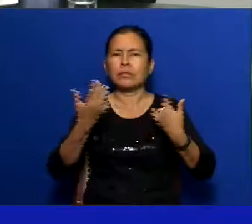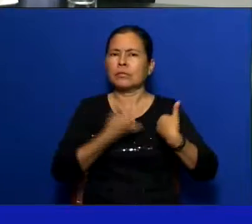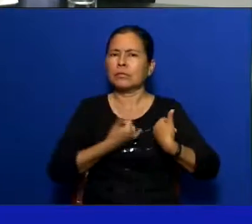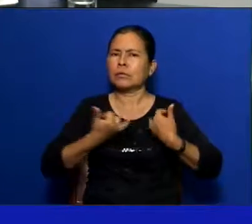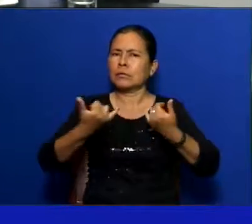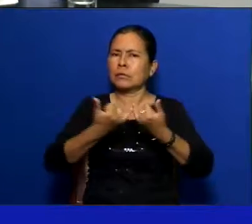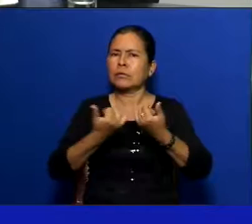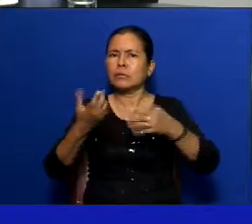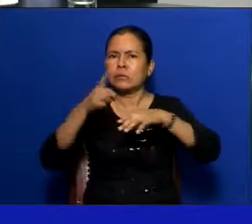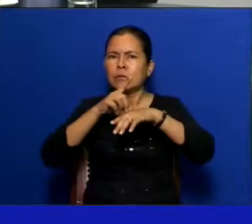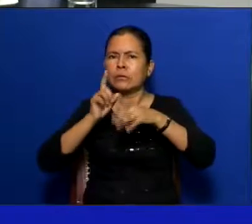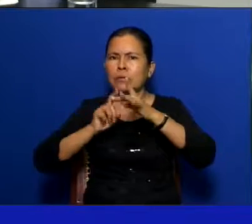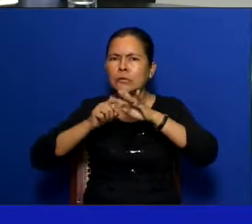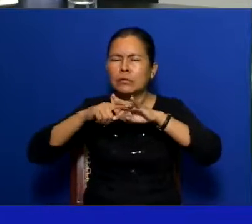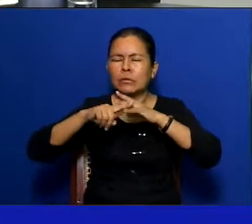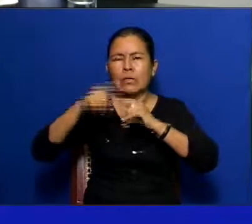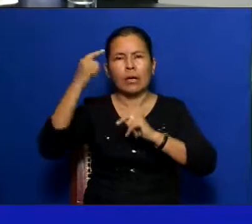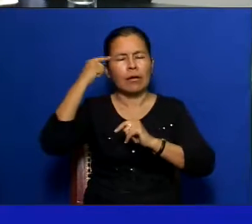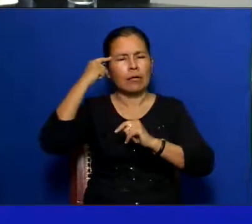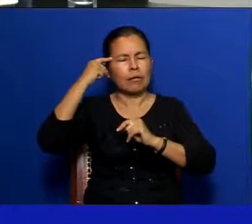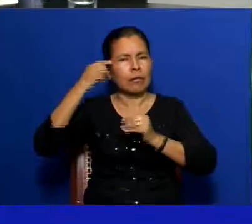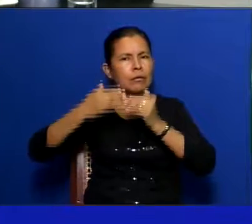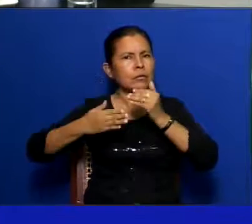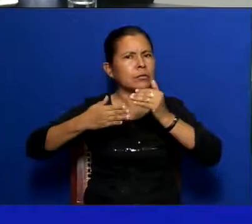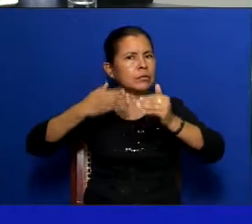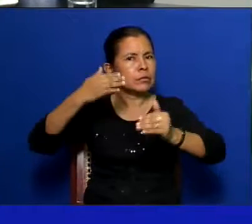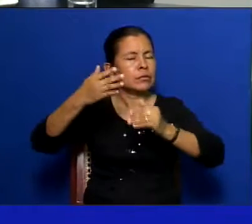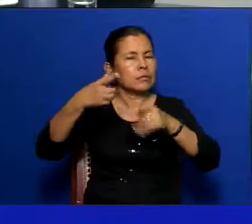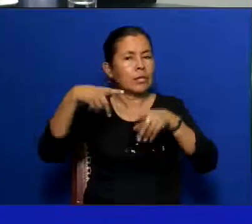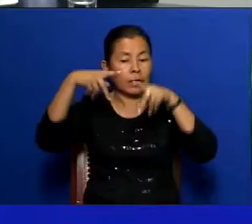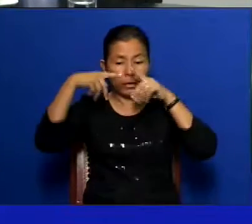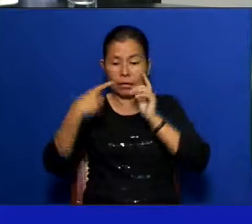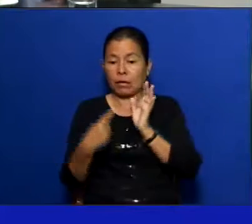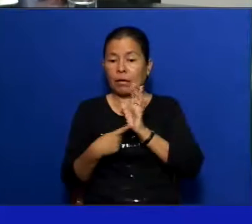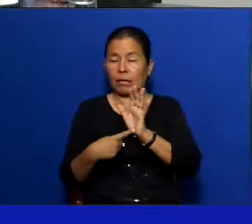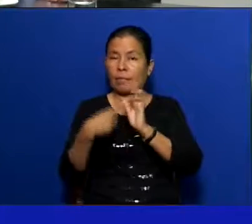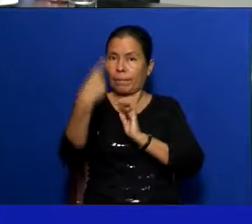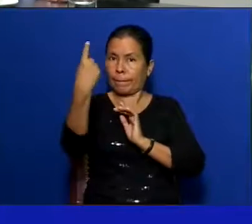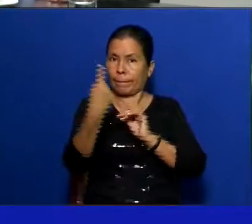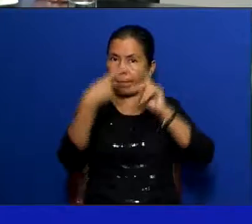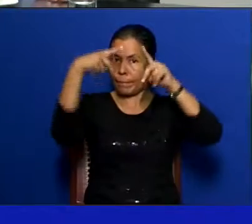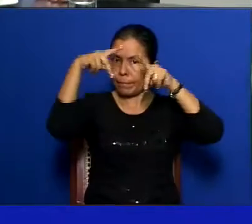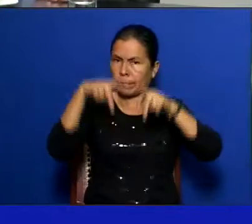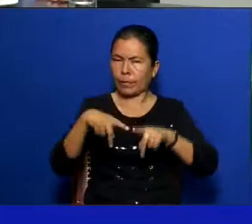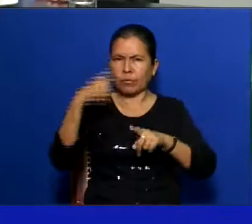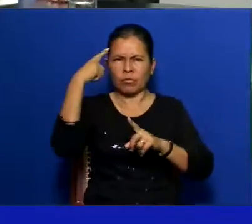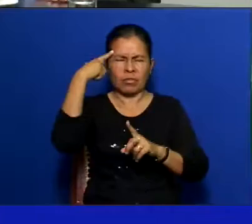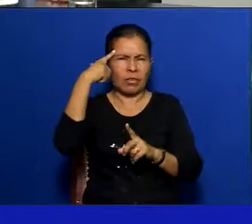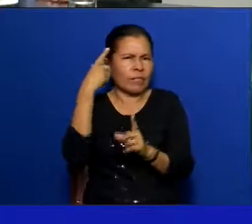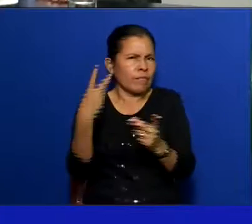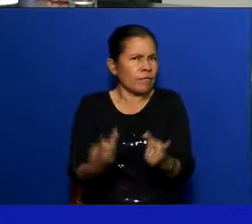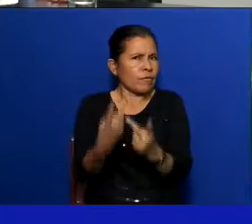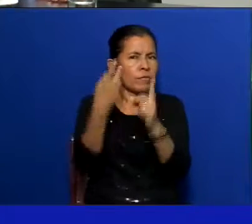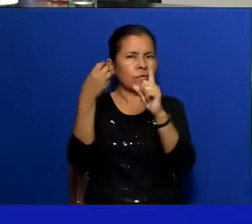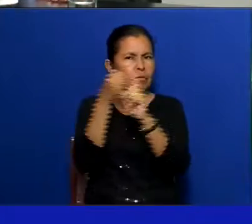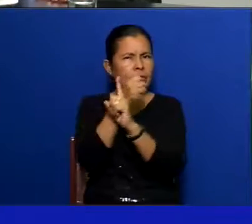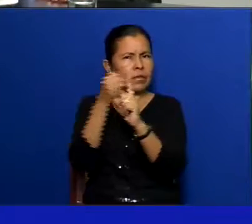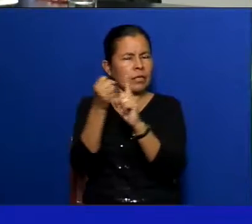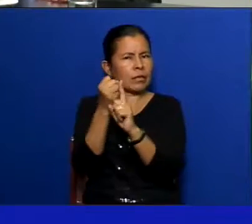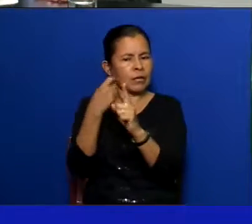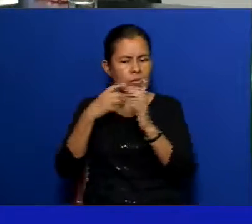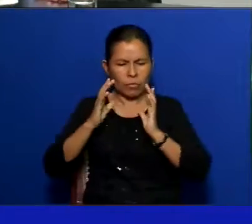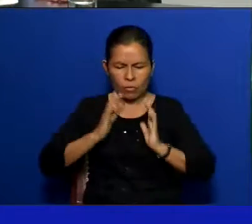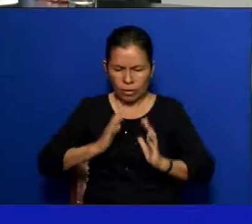a tomar conciencia, por así decirlo, que cuando una persona se enfrenta a un hecho violento, se van a producir